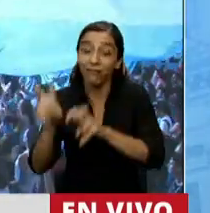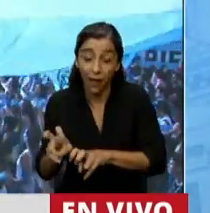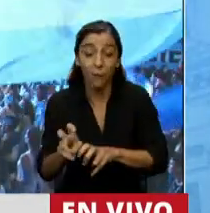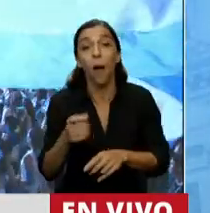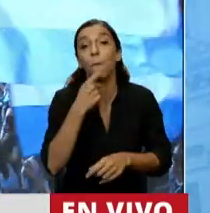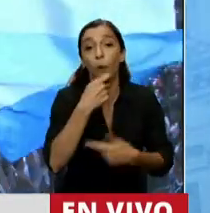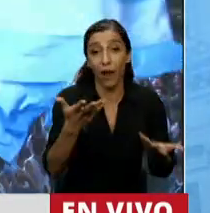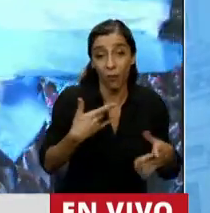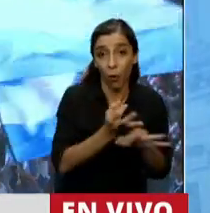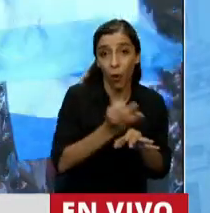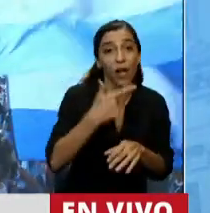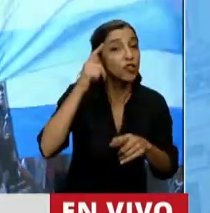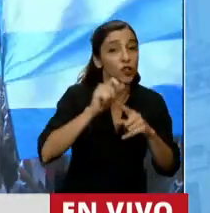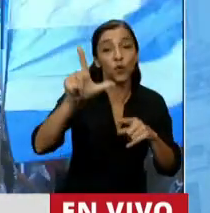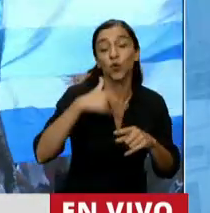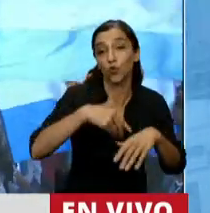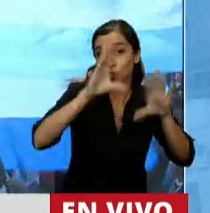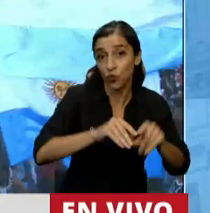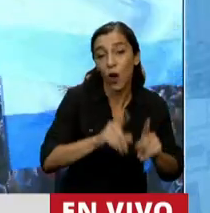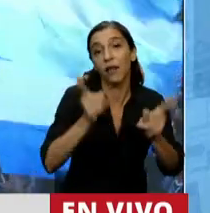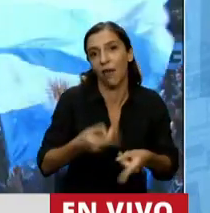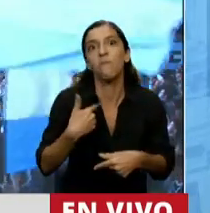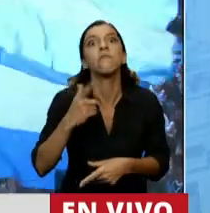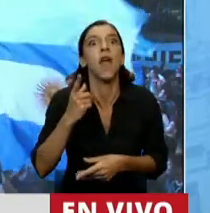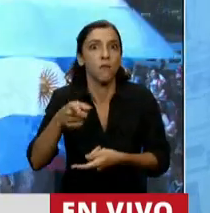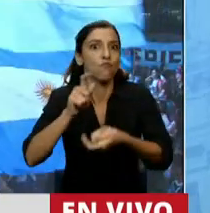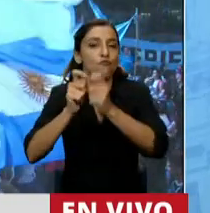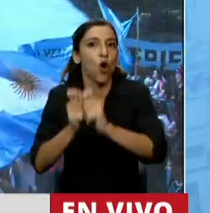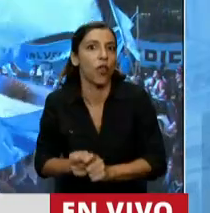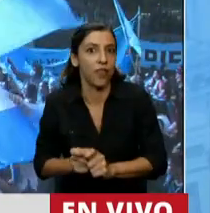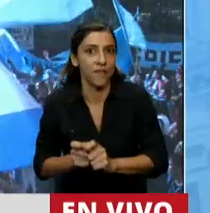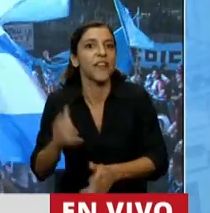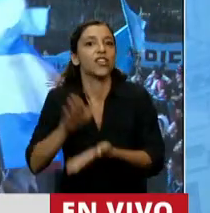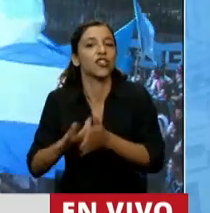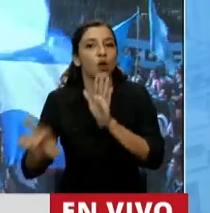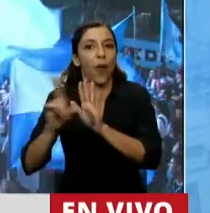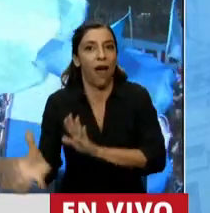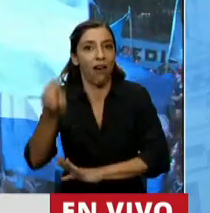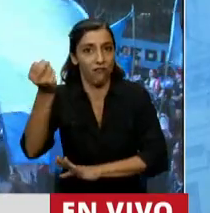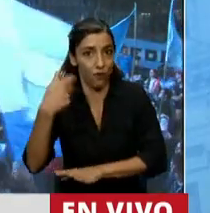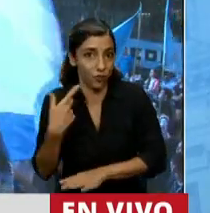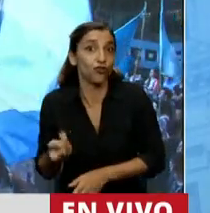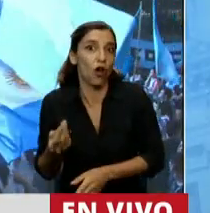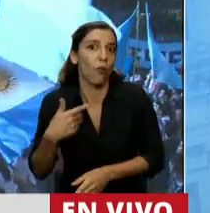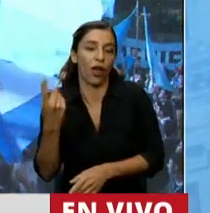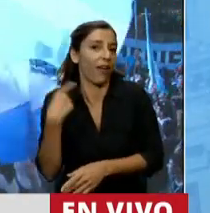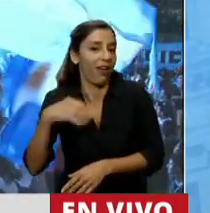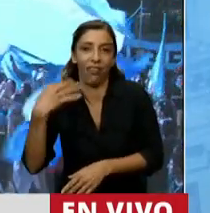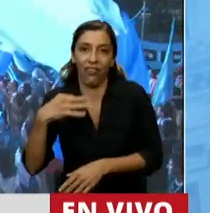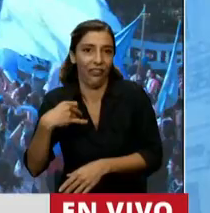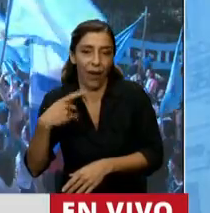también incorpora la necesaria y urgente modificación integral de la ley de adopción con la inclusión de la adopción